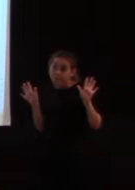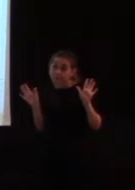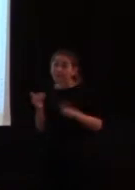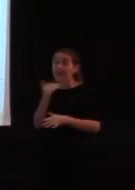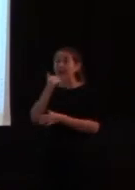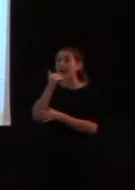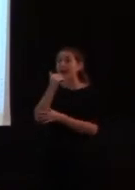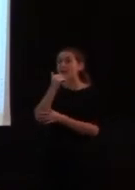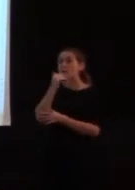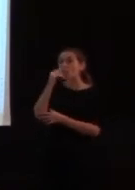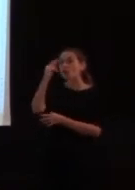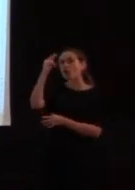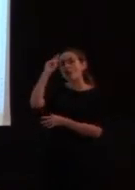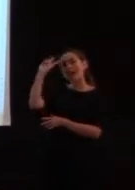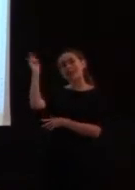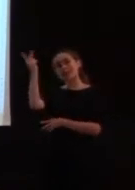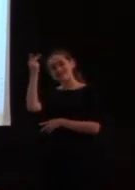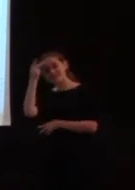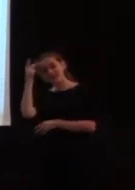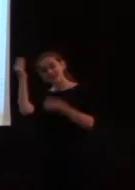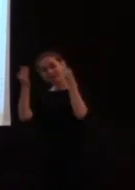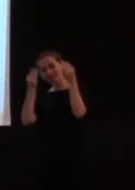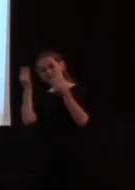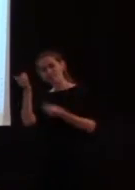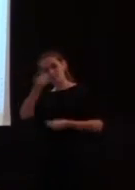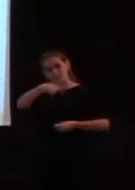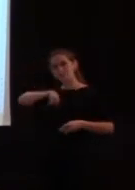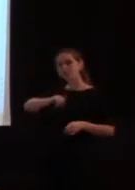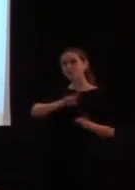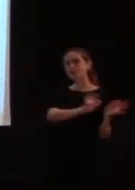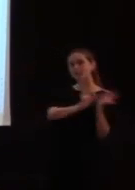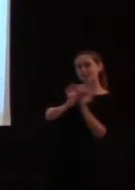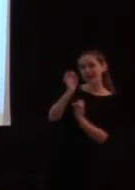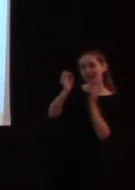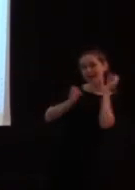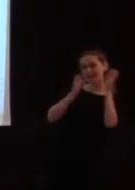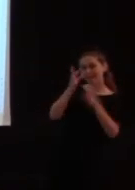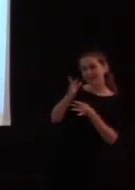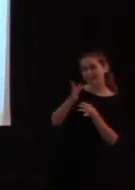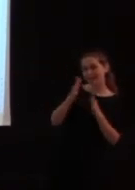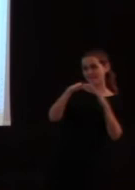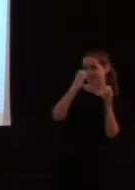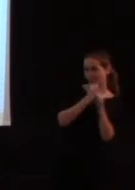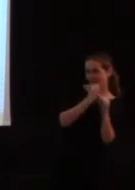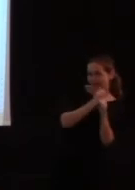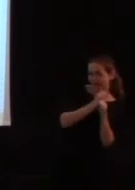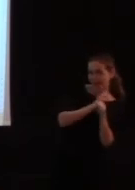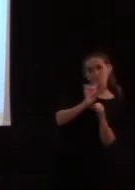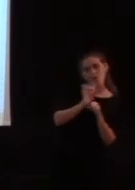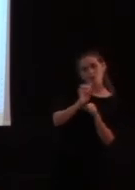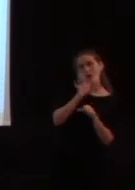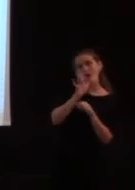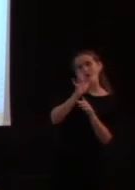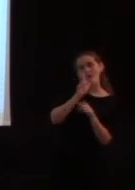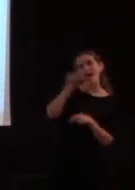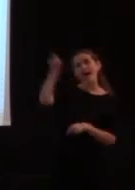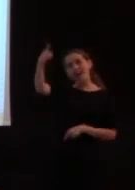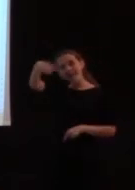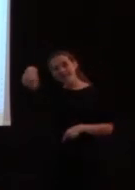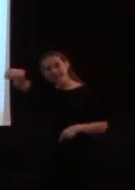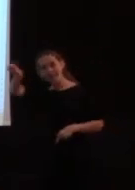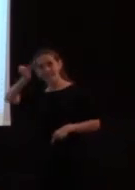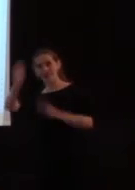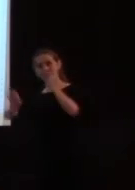poco el chip y en lugar de ser nosotros los que preparamos siempre las actividades, que sean ellos los que las organizan, esto les